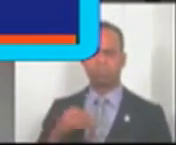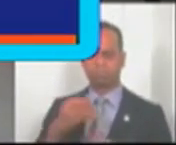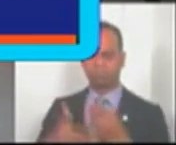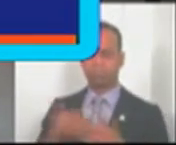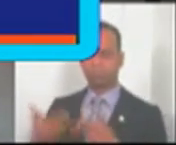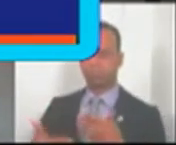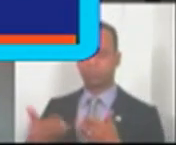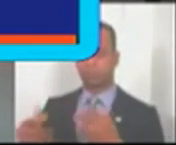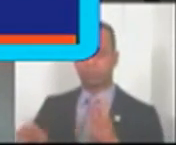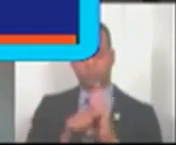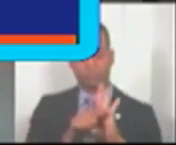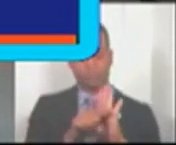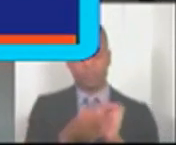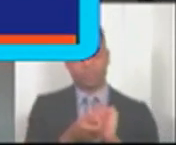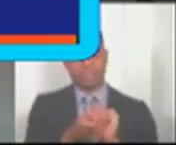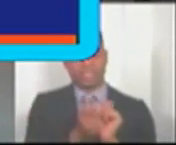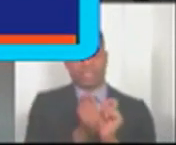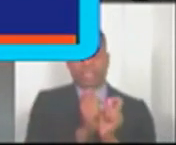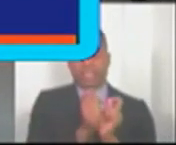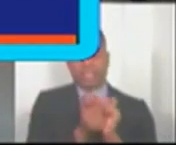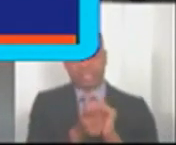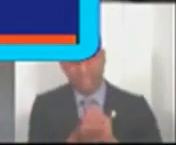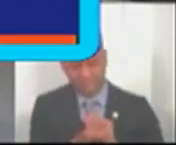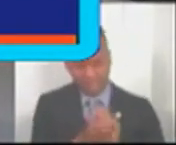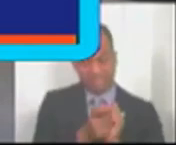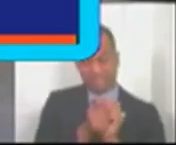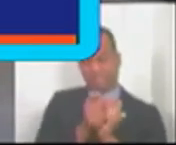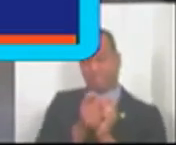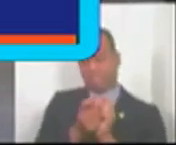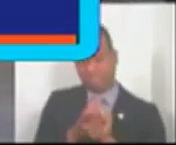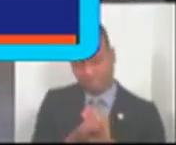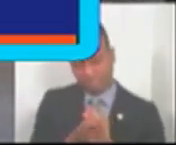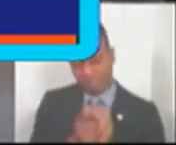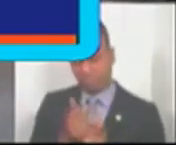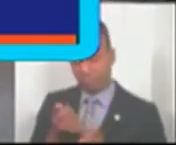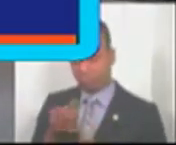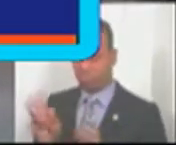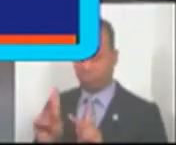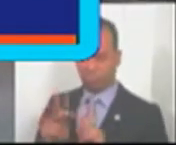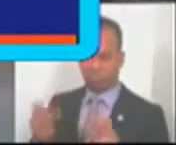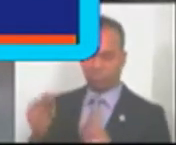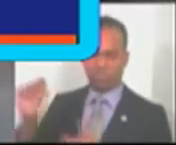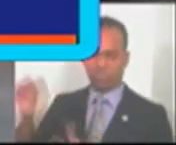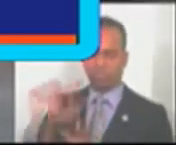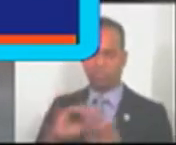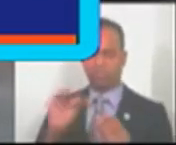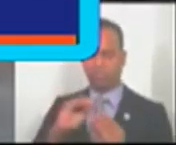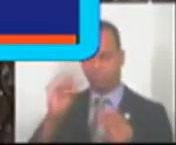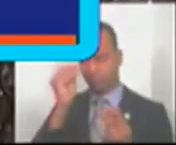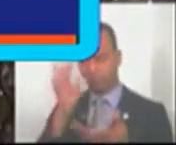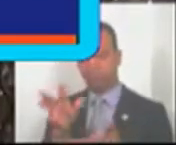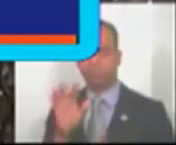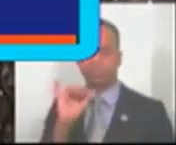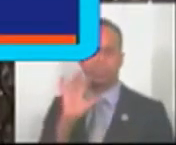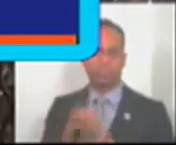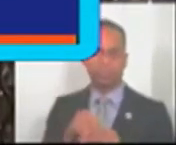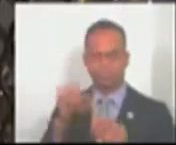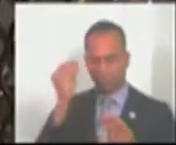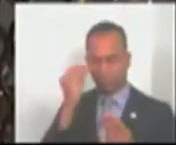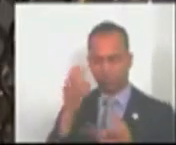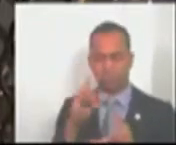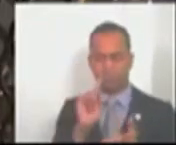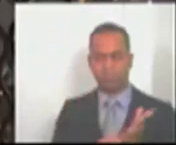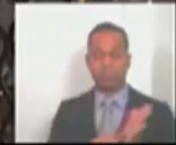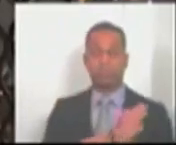con las democracias en América, donde, por cierto, no lo he visto en los periódicos de aquí, pero la República Dominicana sale muy bien parada. En ese informe se